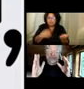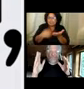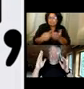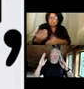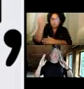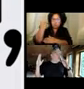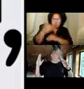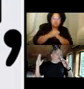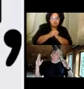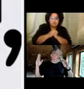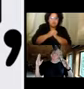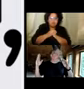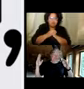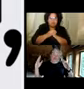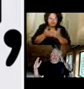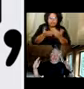Ya hablamos de esto un poquito.